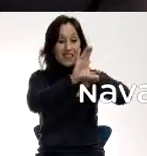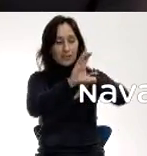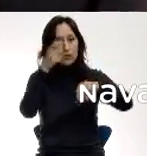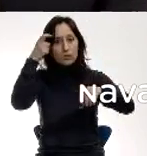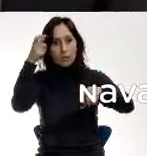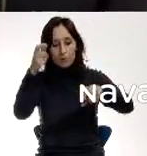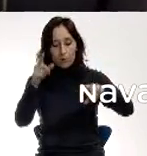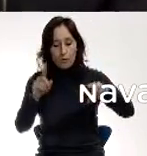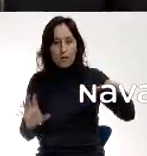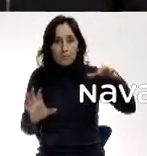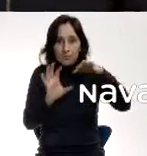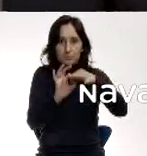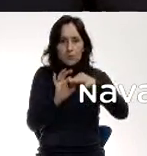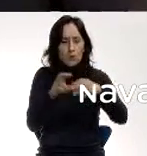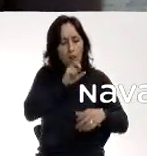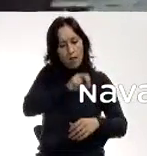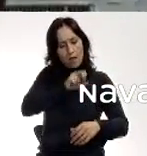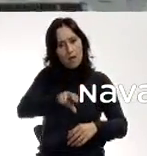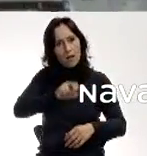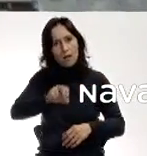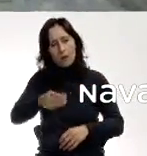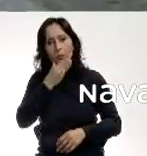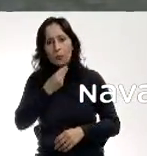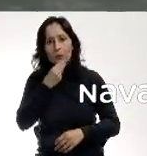pueblo. Un bonito paseo está ahí abajo. Vamos.